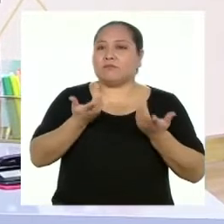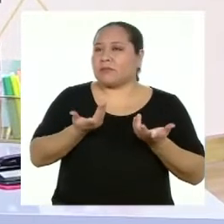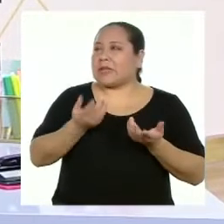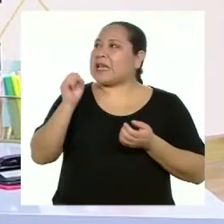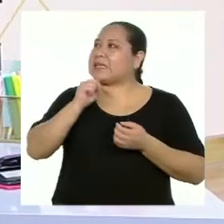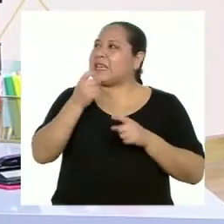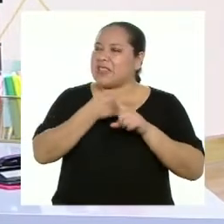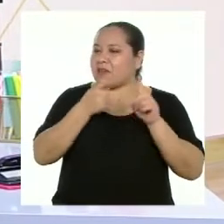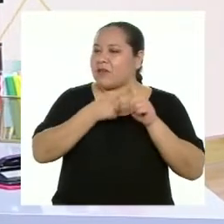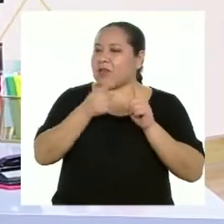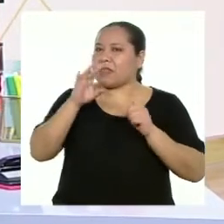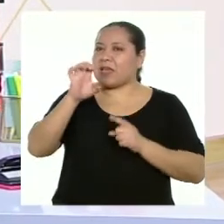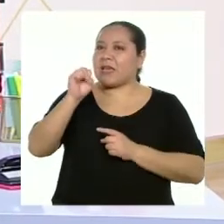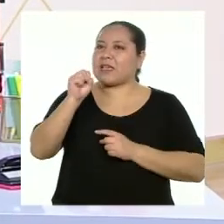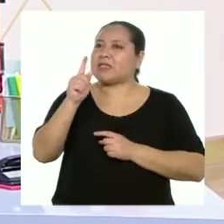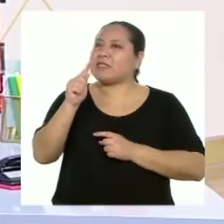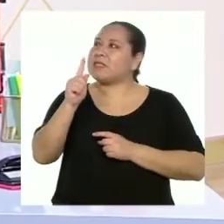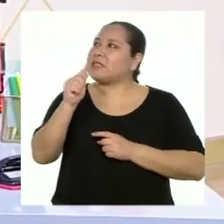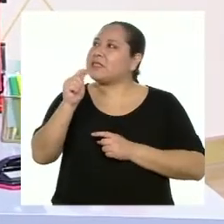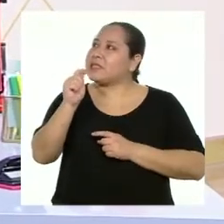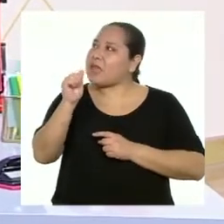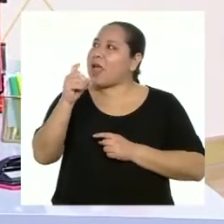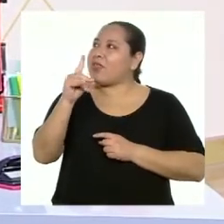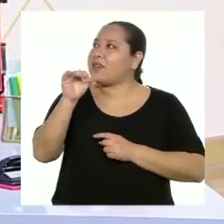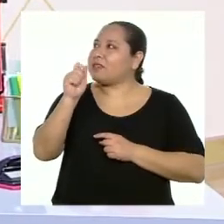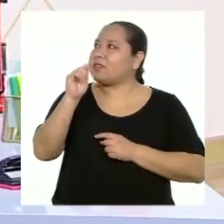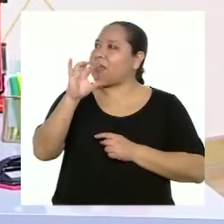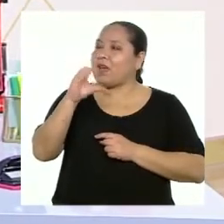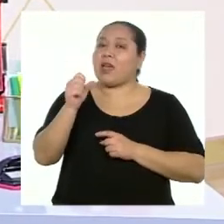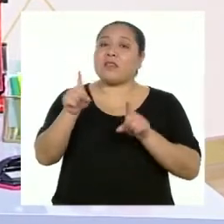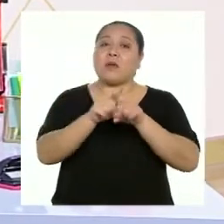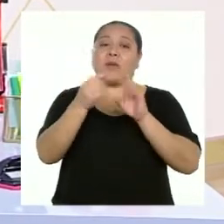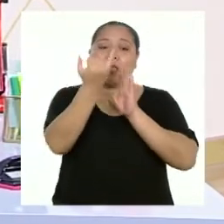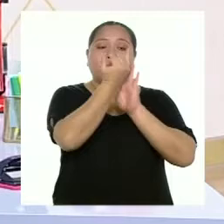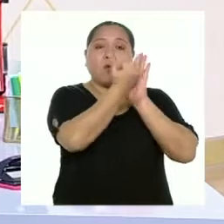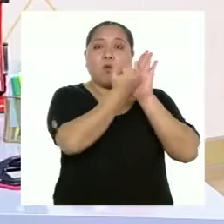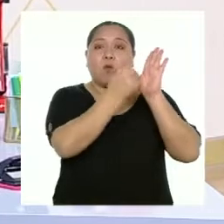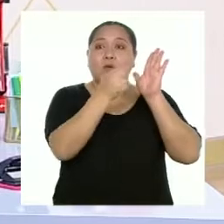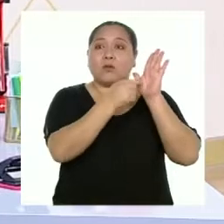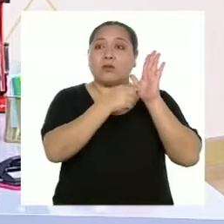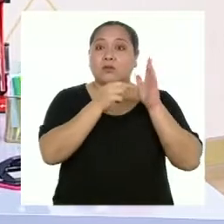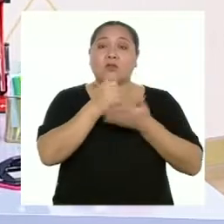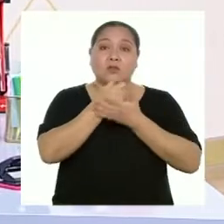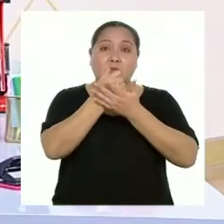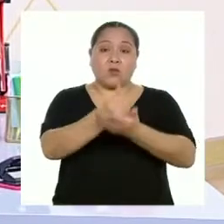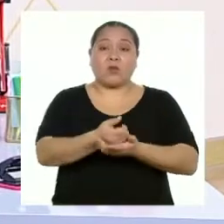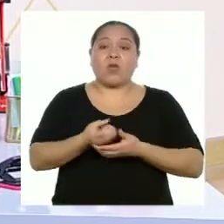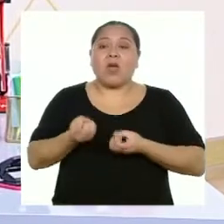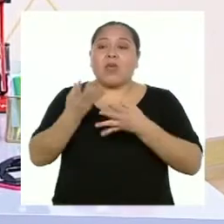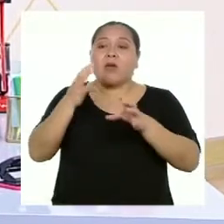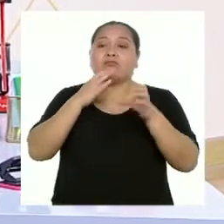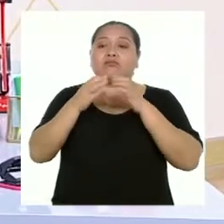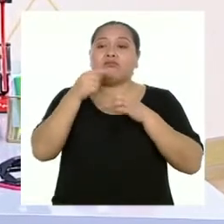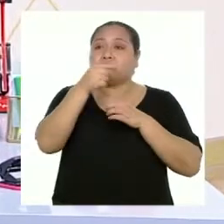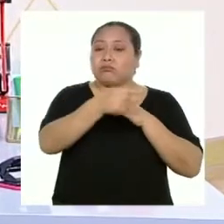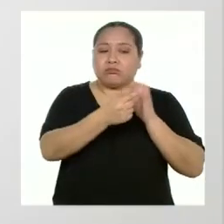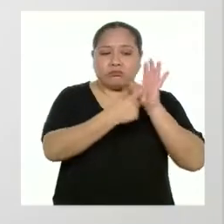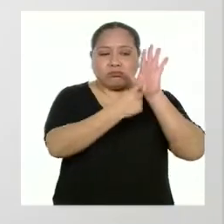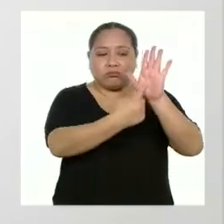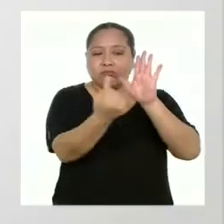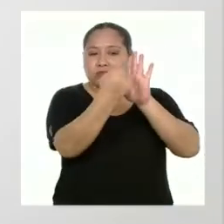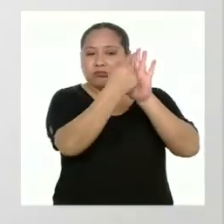temas estadísticos y también los gráficos, porque ellos nos permiten comunicar los resultados hallados de manera